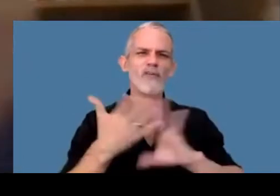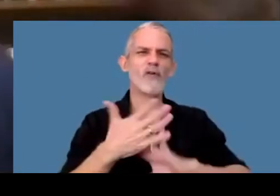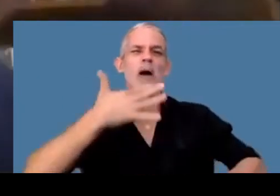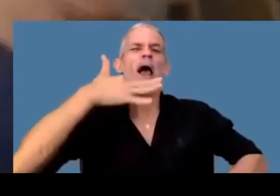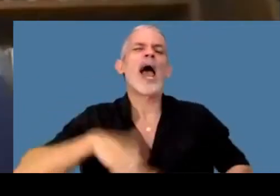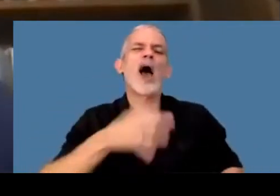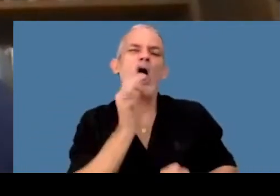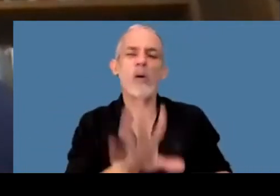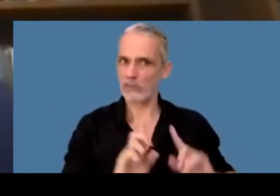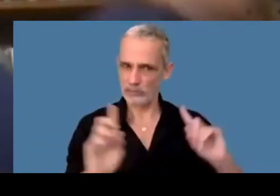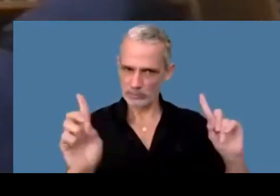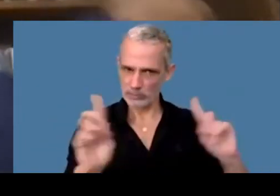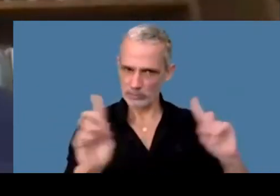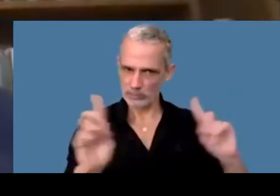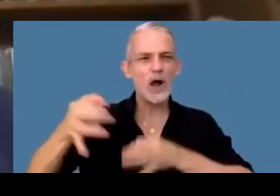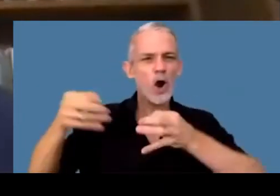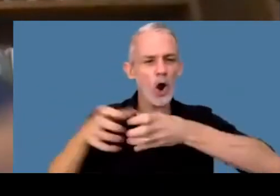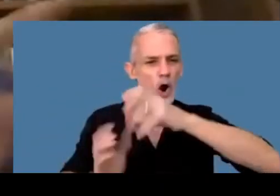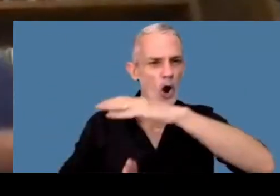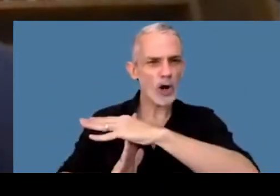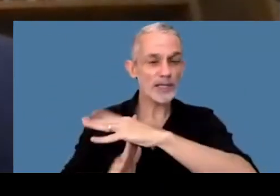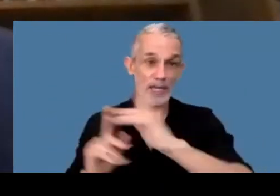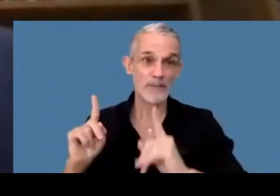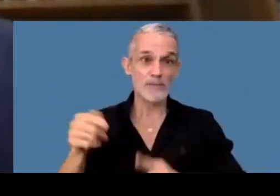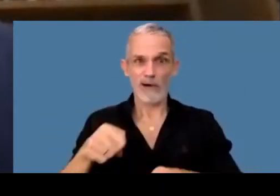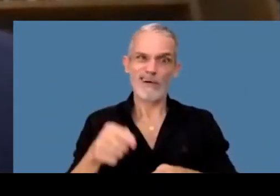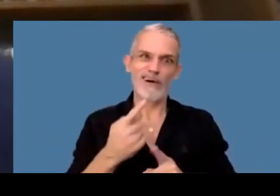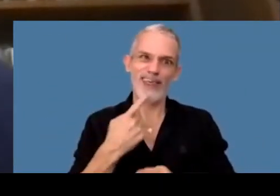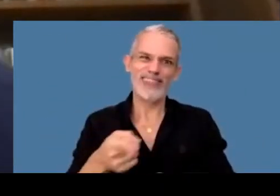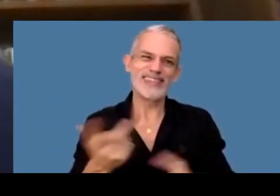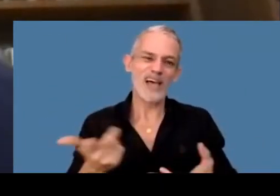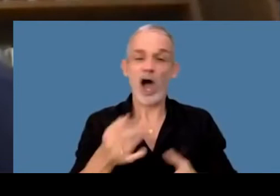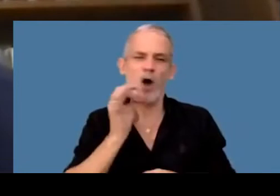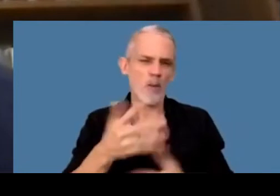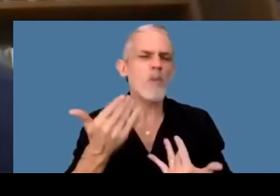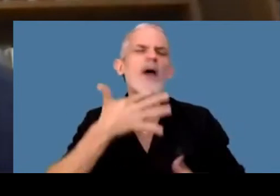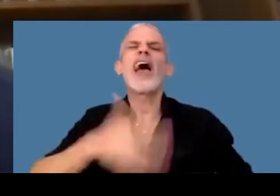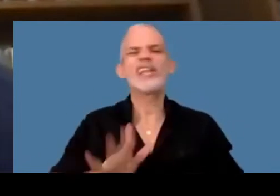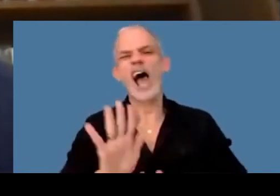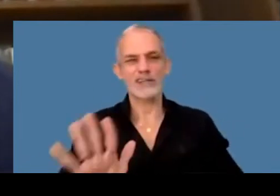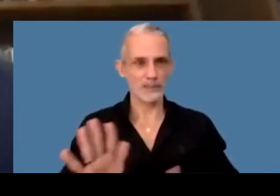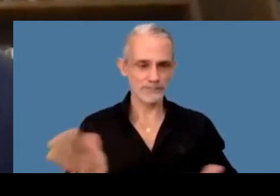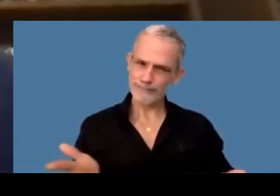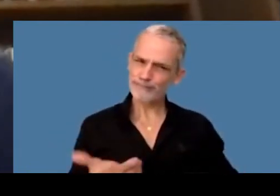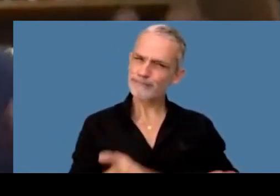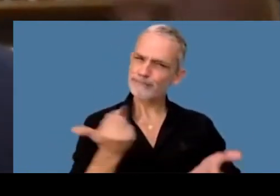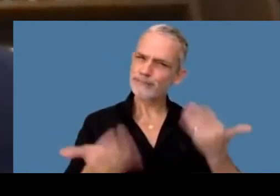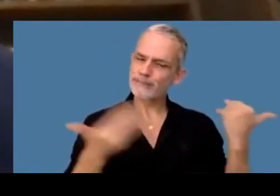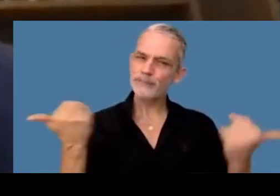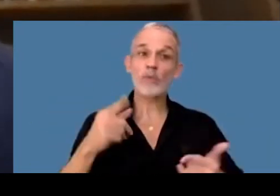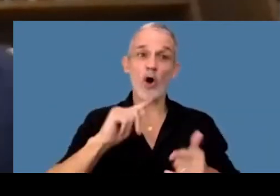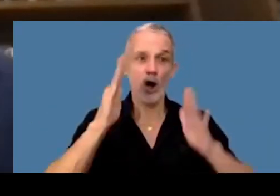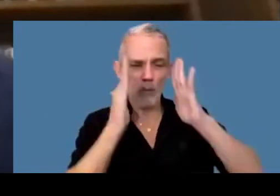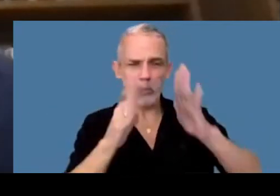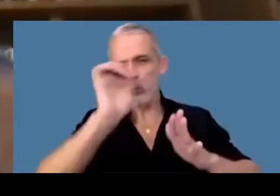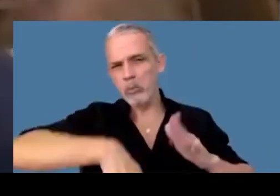Y el fundamento de la Corte muchas veces es eso, y además se ha hecho en un sentido de desarticular o no atender, en